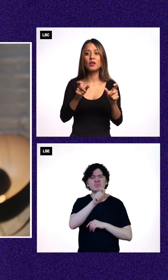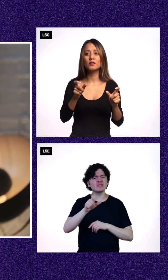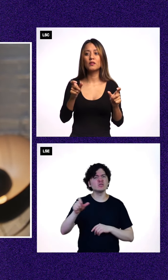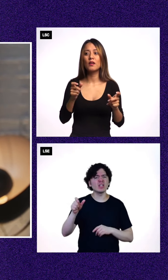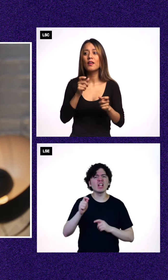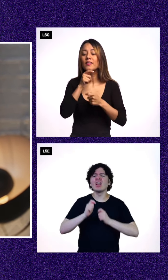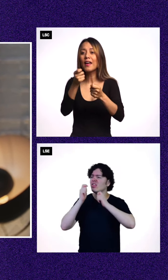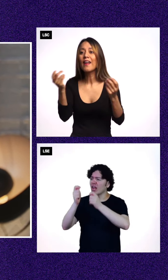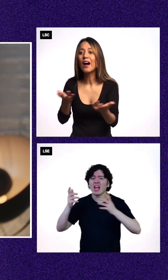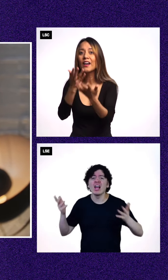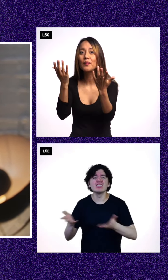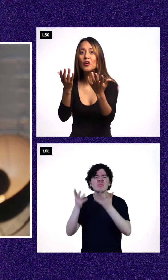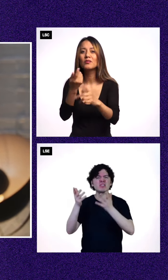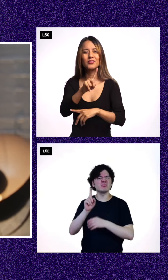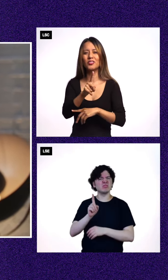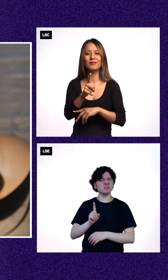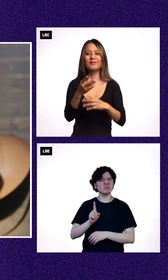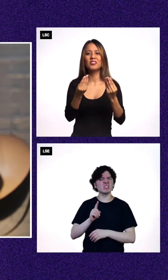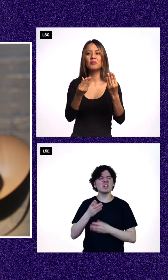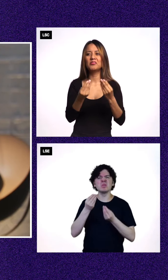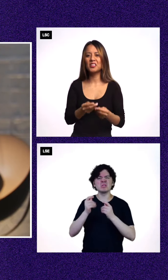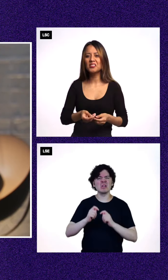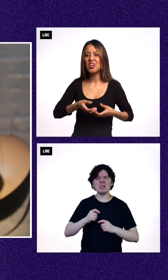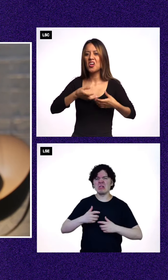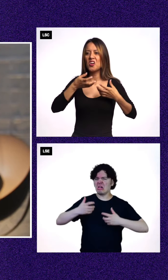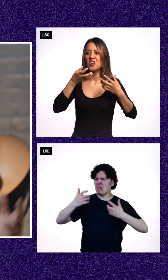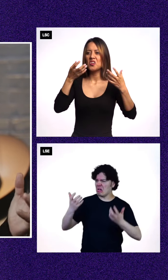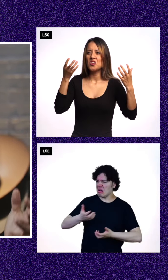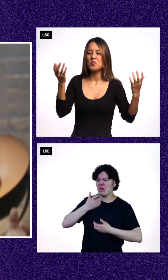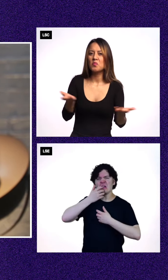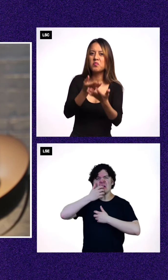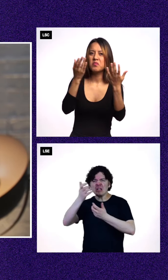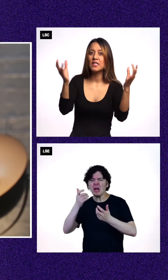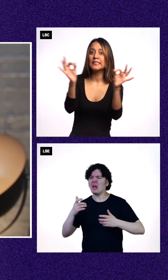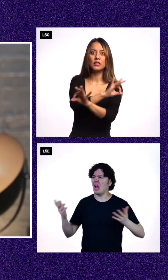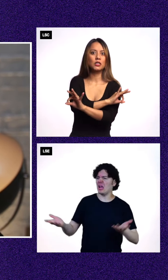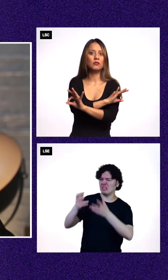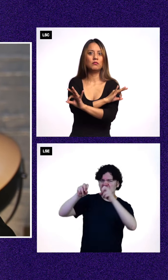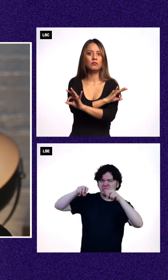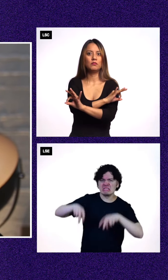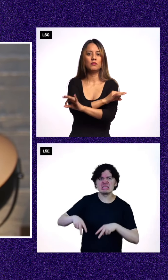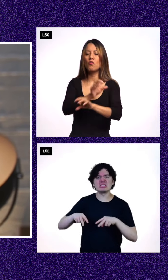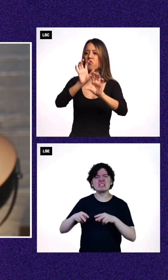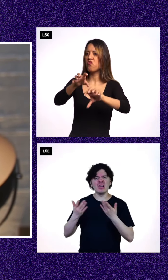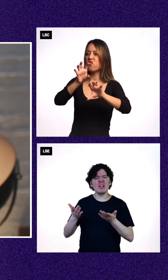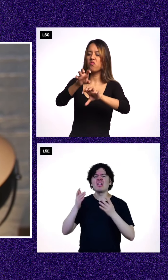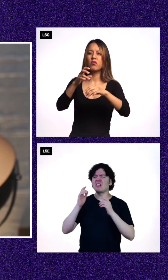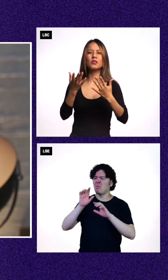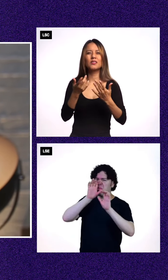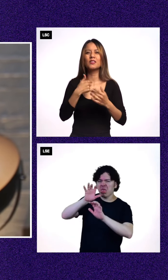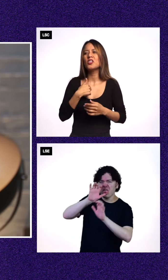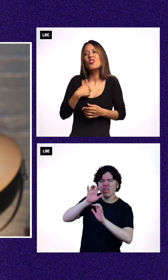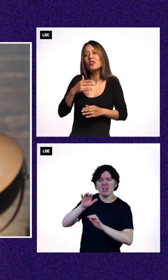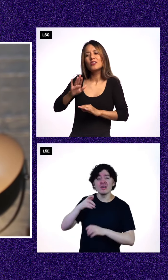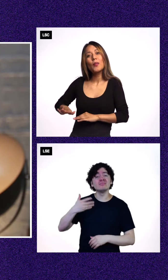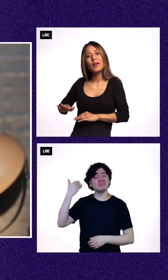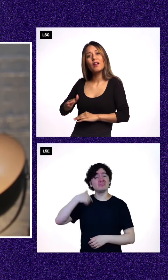el verdadero valor del ánimo. Y por eso, para mí, desde que era pequeño, hubo personas